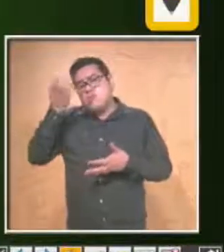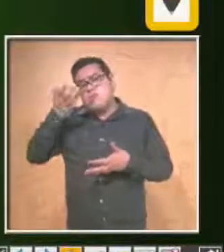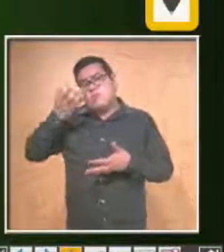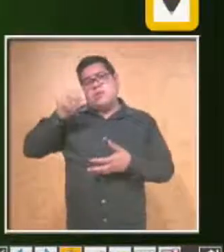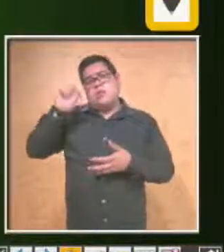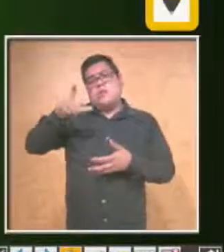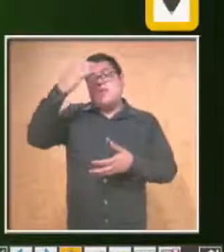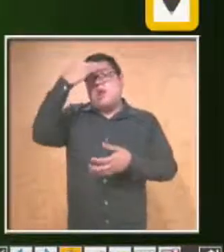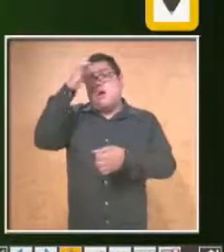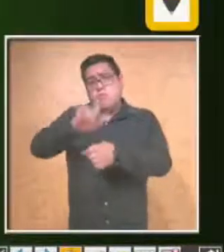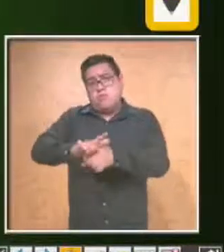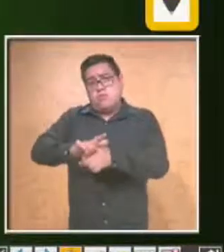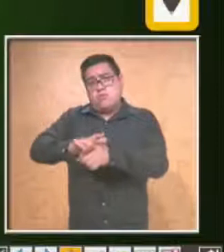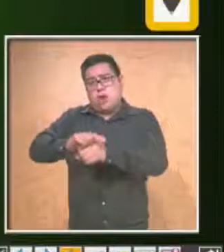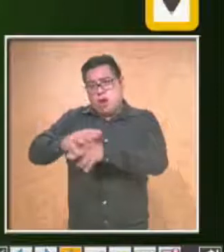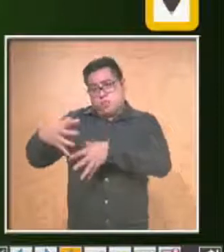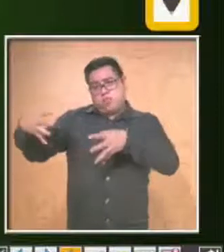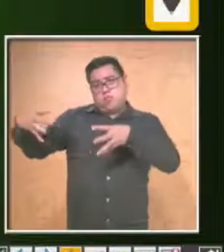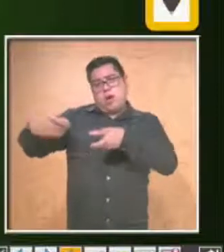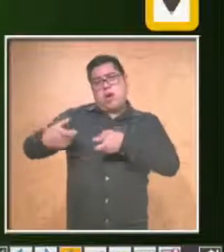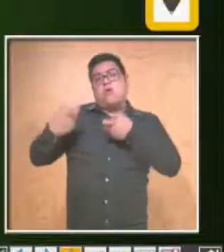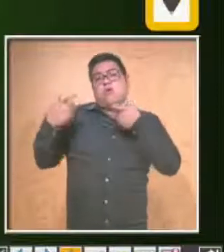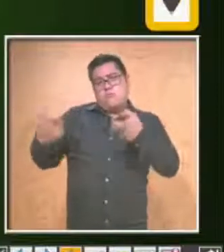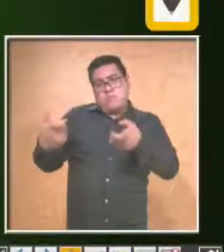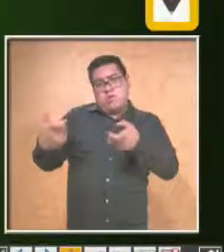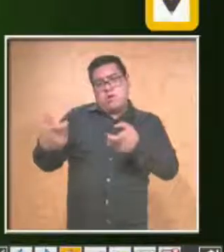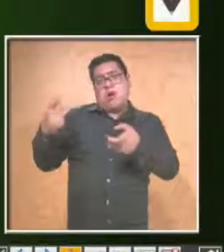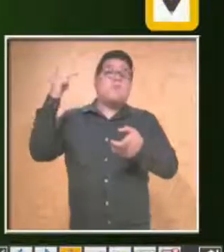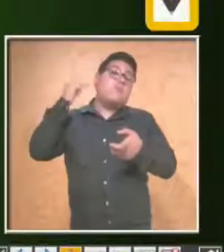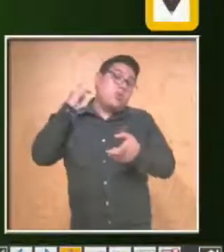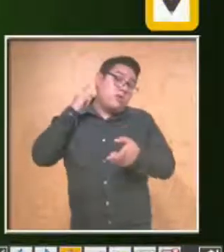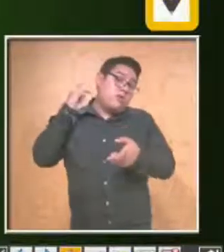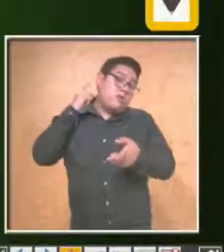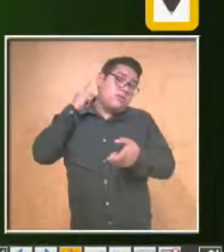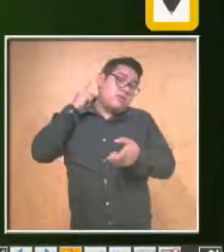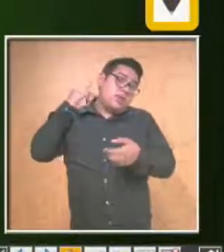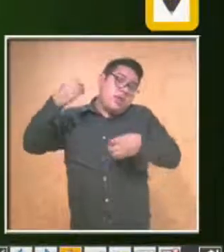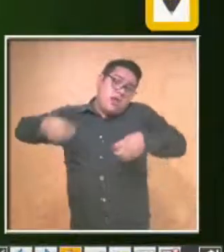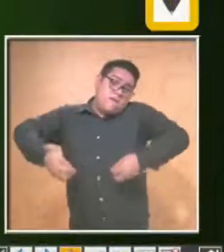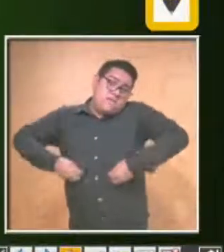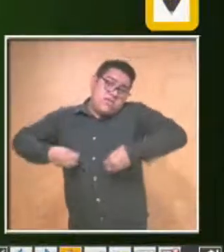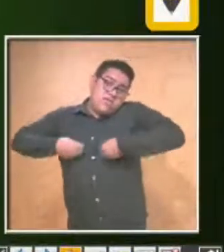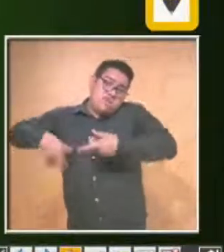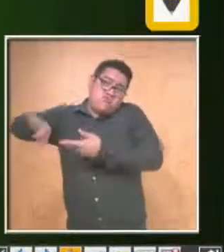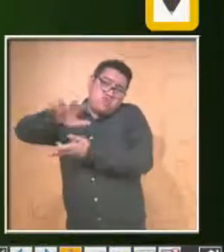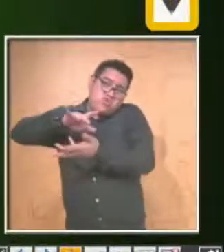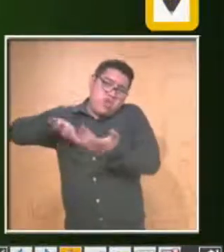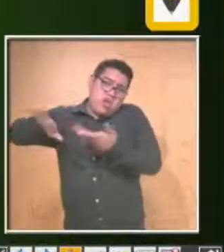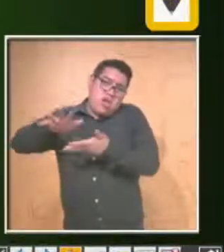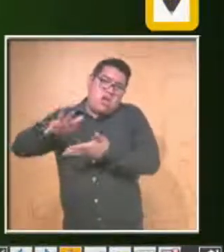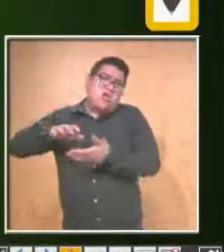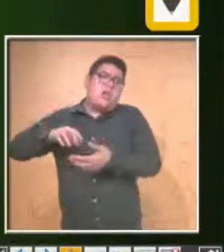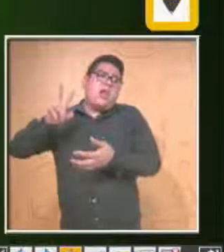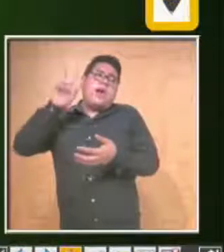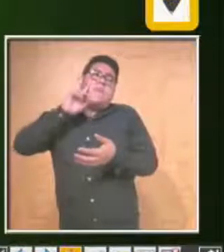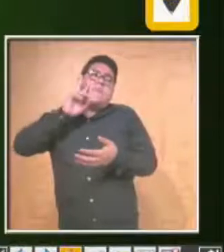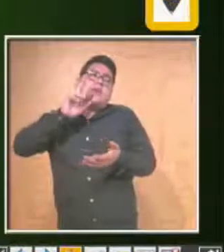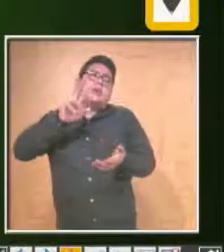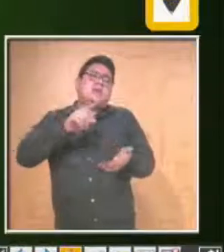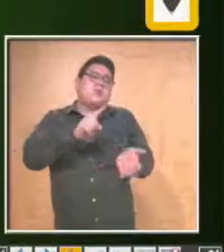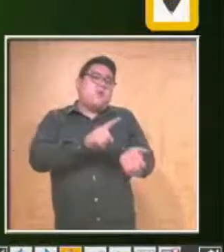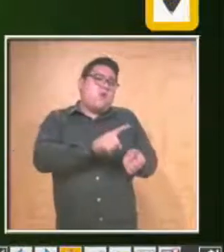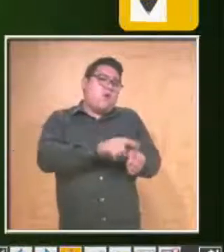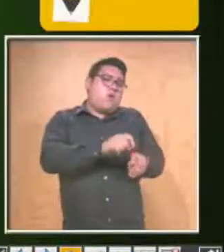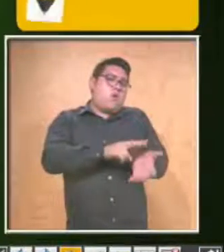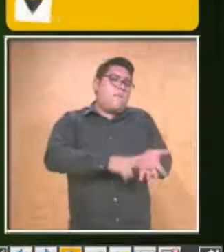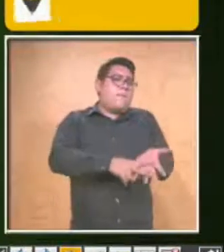su cultura, incluida la economía, de su política y de su vida social. En la parte de color verde ves la